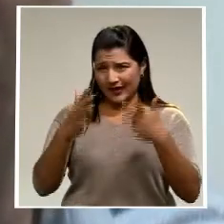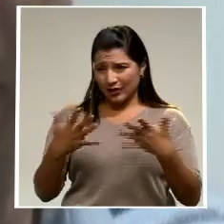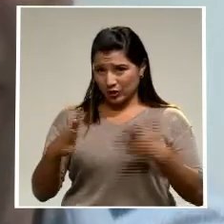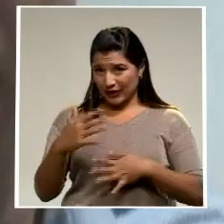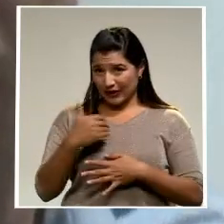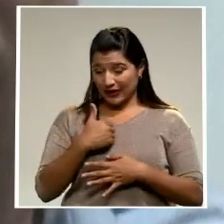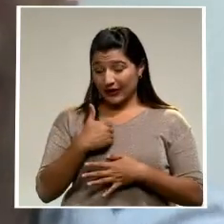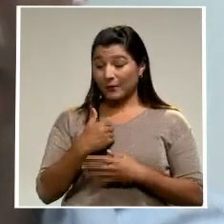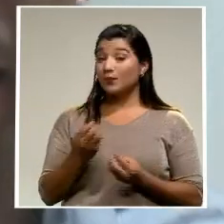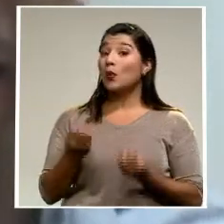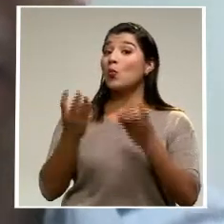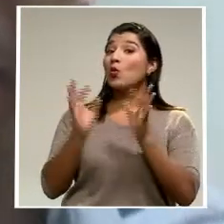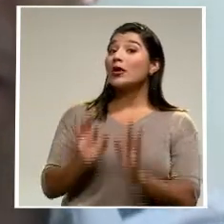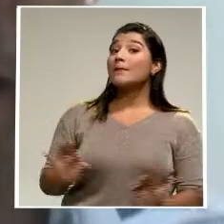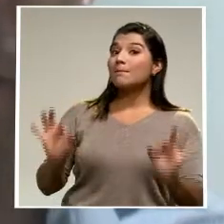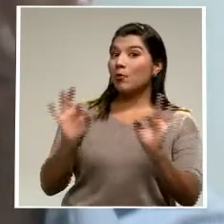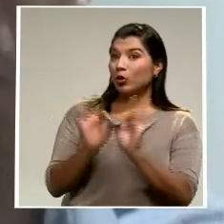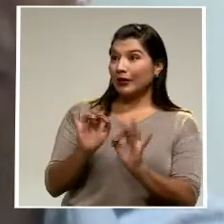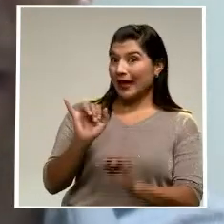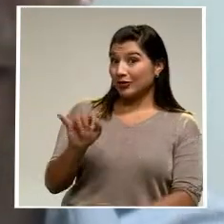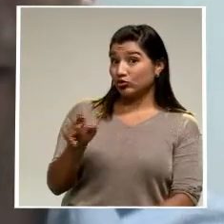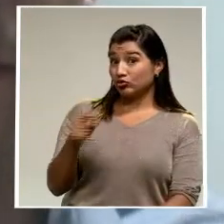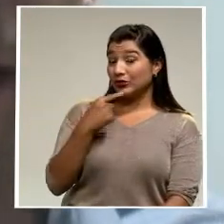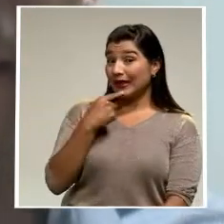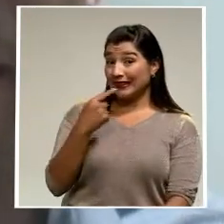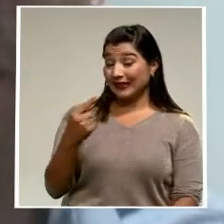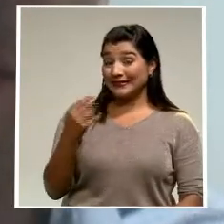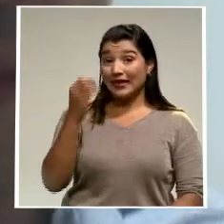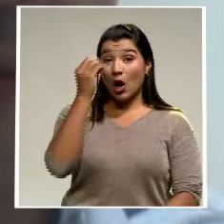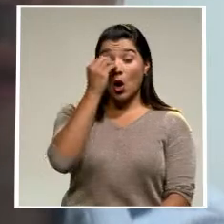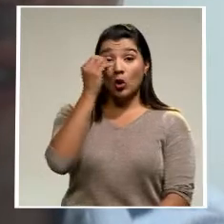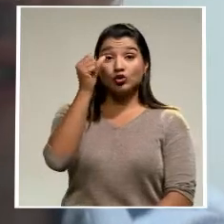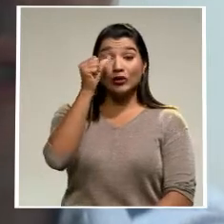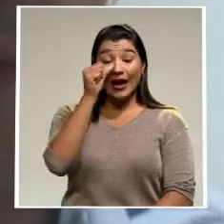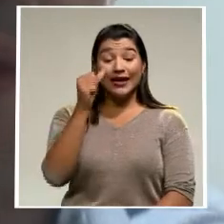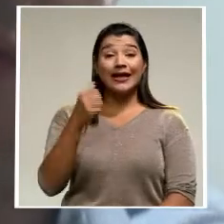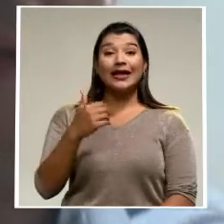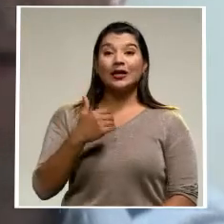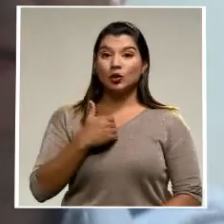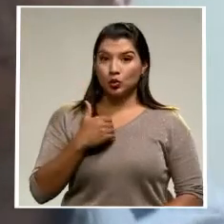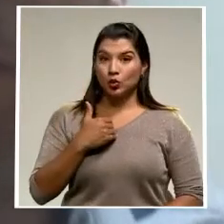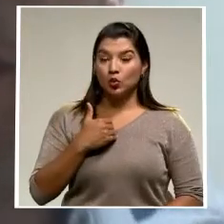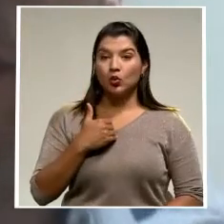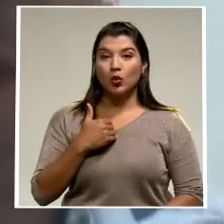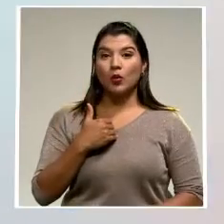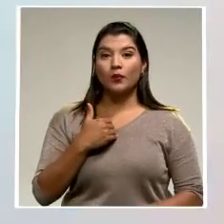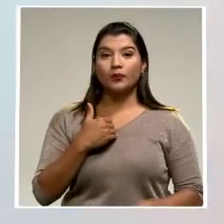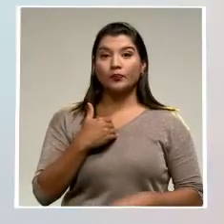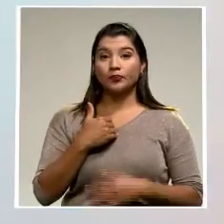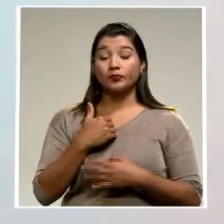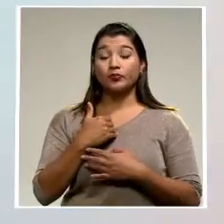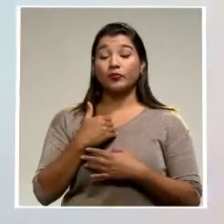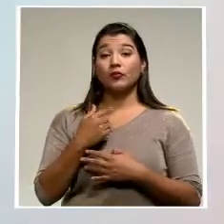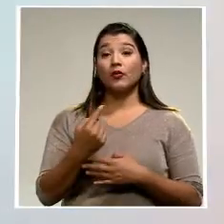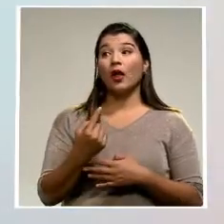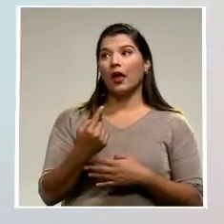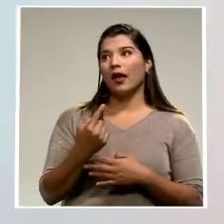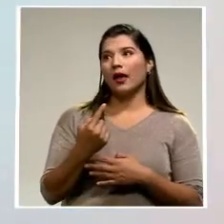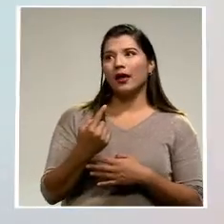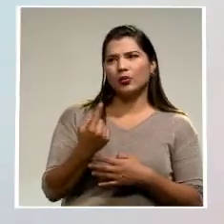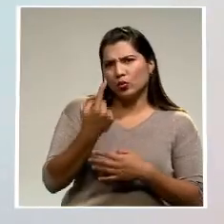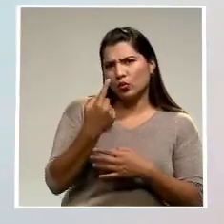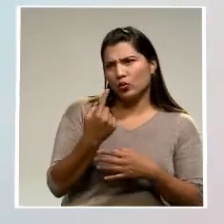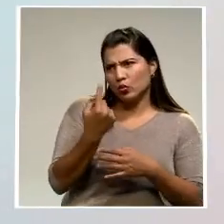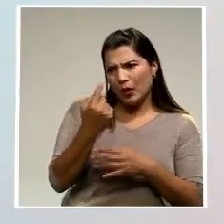es importantísimo, que don Óscar Arias ha tenido de alguna manera una voz cantante dentro del Partido Liberación Nacional y que de